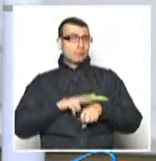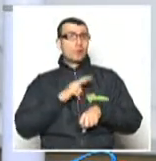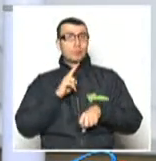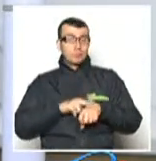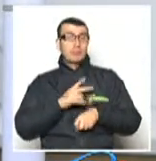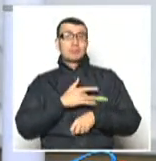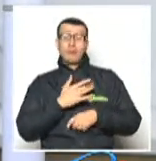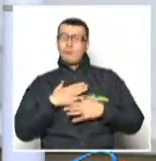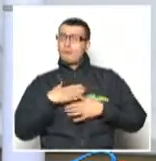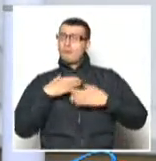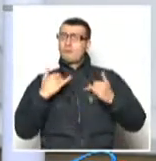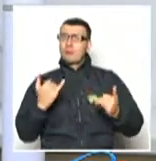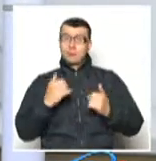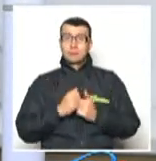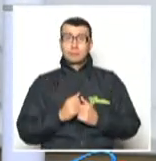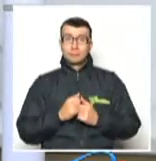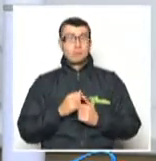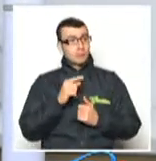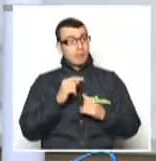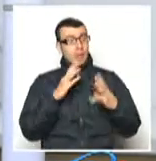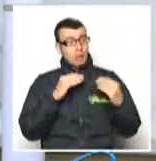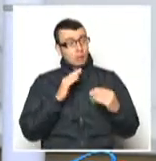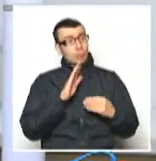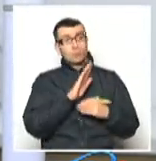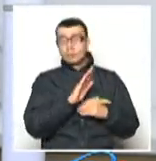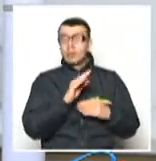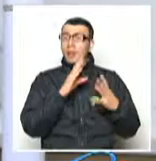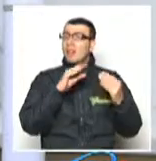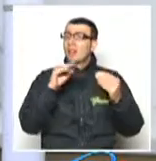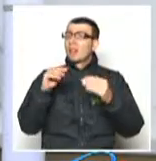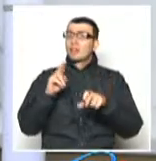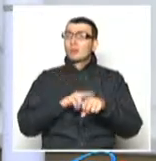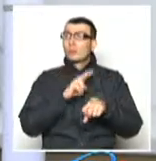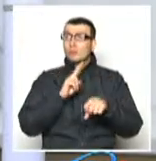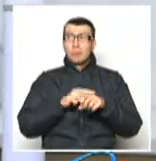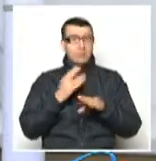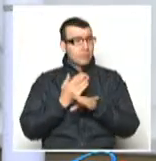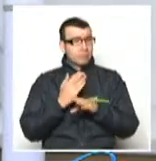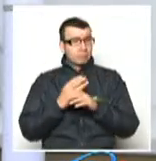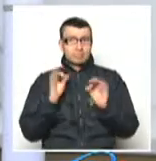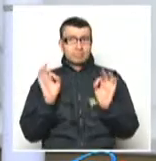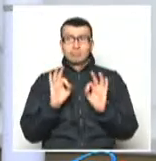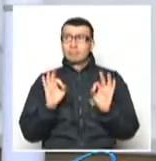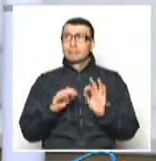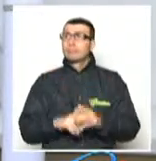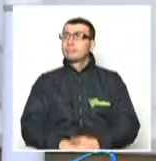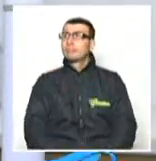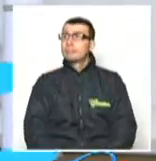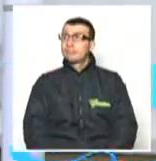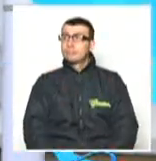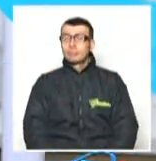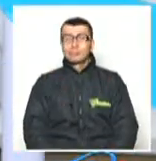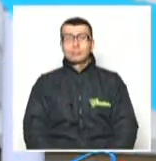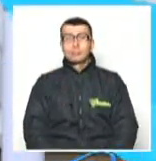feliz, que pueda hablar con usted, con la gente, con todo el mundo, sin complejos.